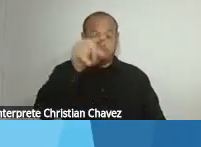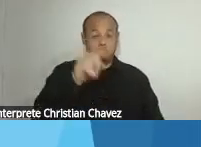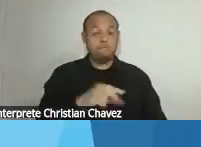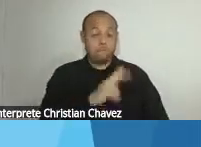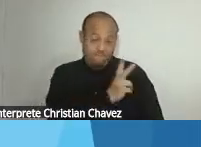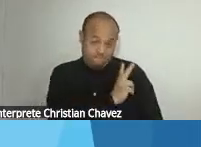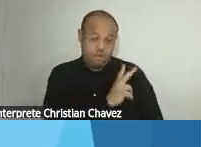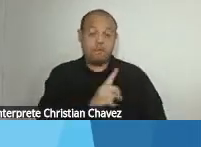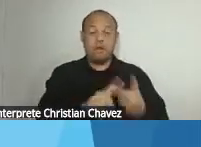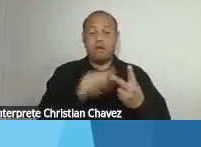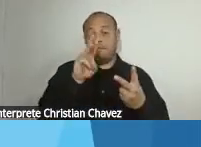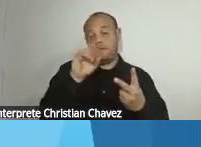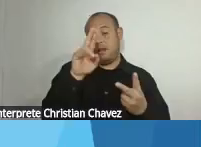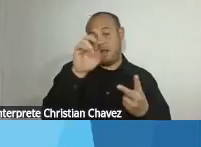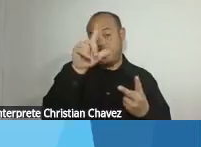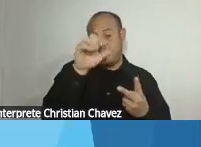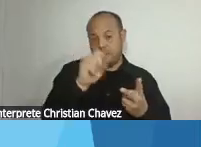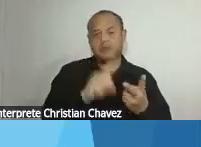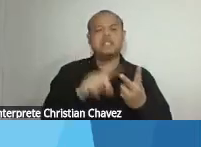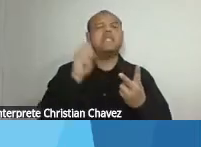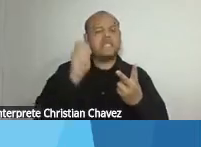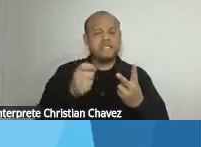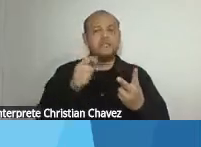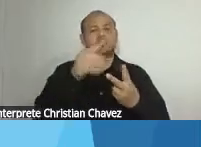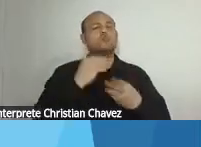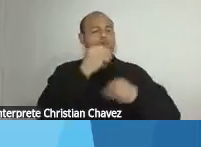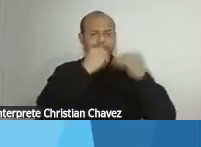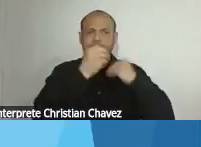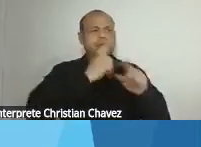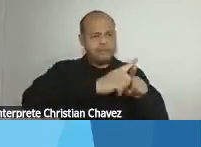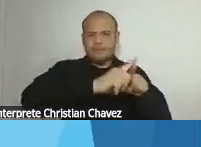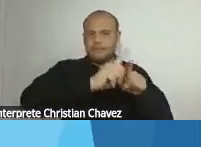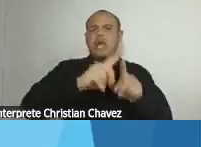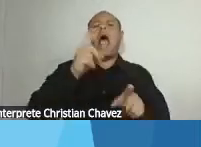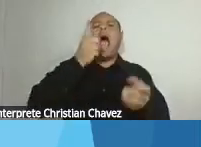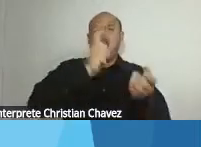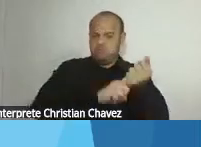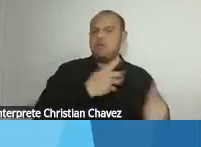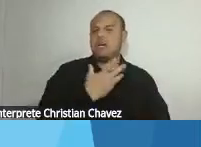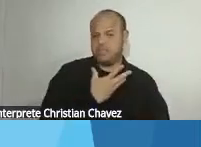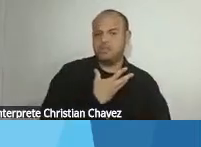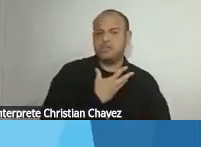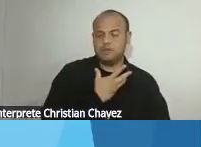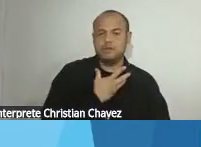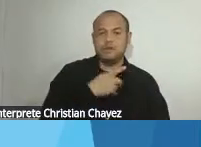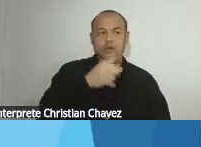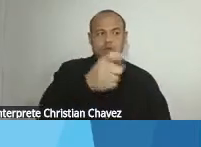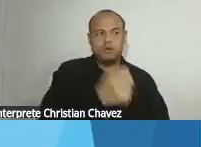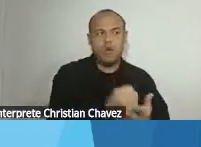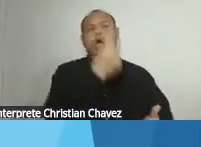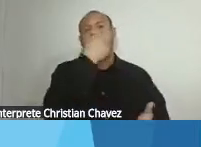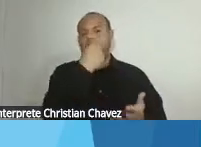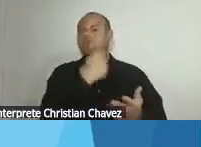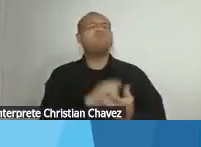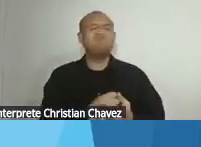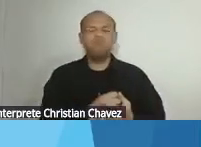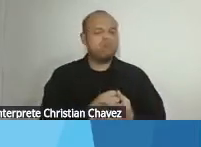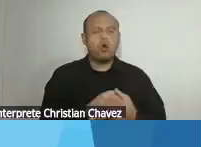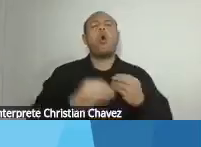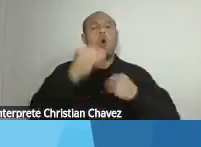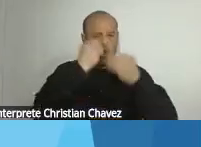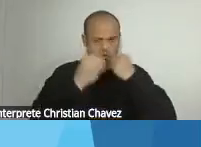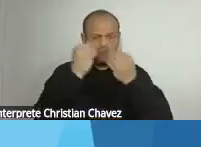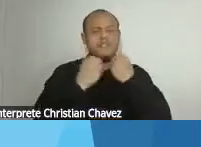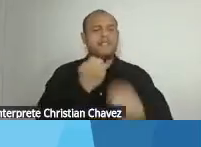fácilmente de la alimentación. ¿Sí? El suplemento de vitaminas y minerales pudiéramos utilizarlo cuando no